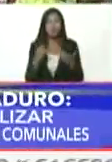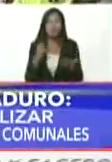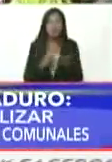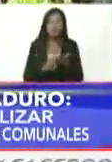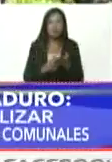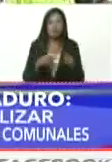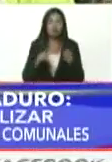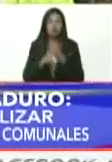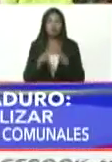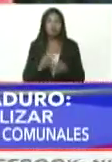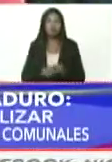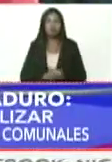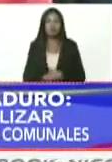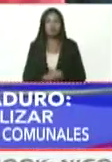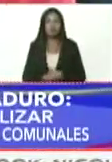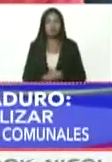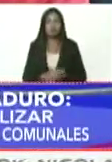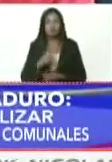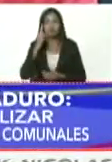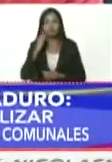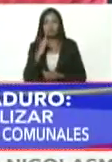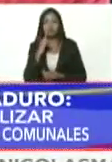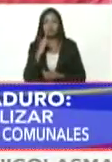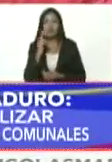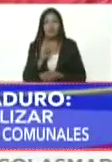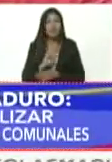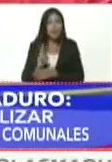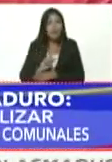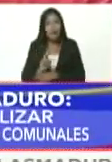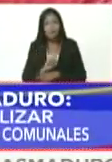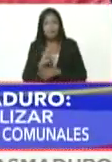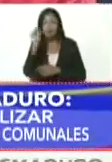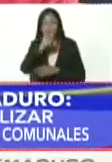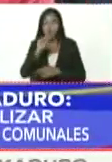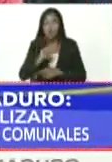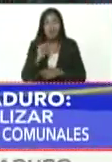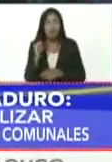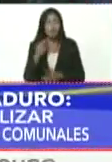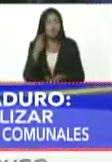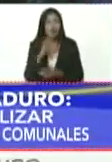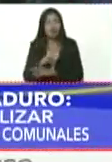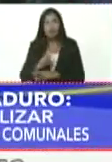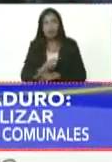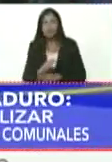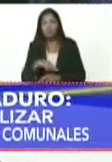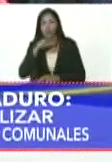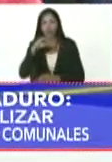financiamiento en bolívares, rápido, a tiempo y suficiente.